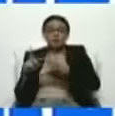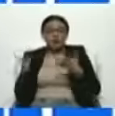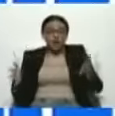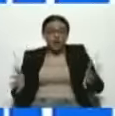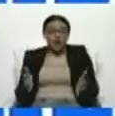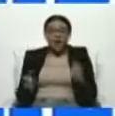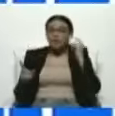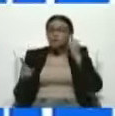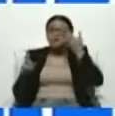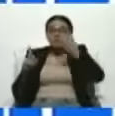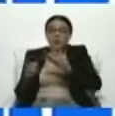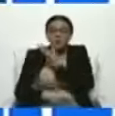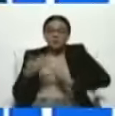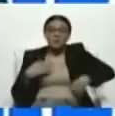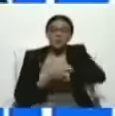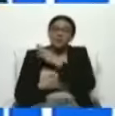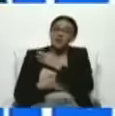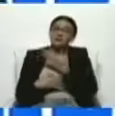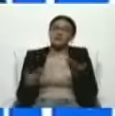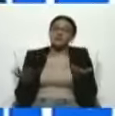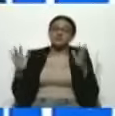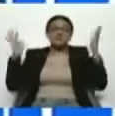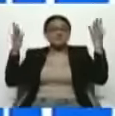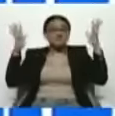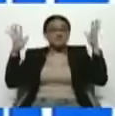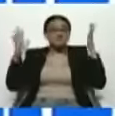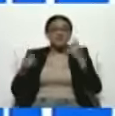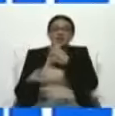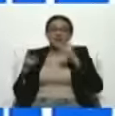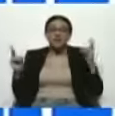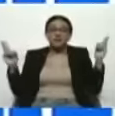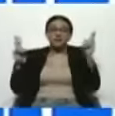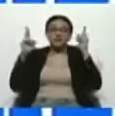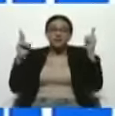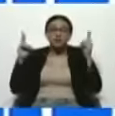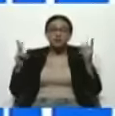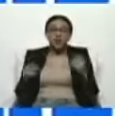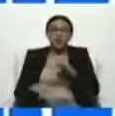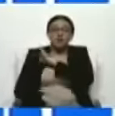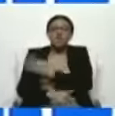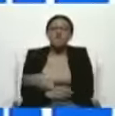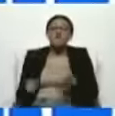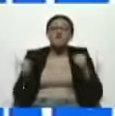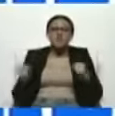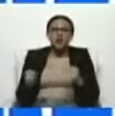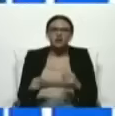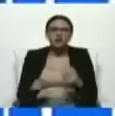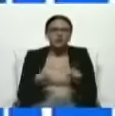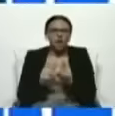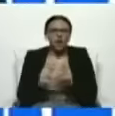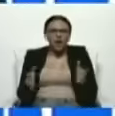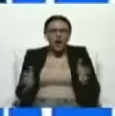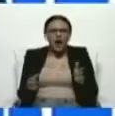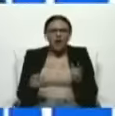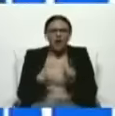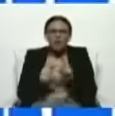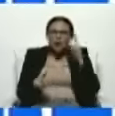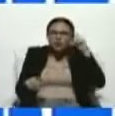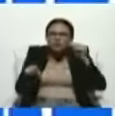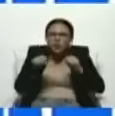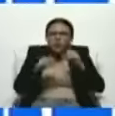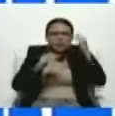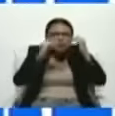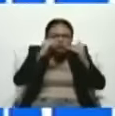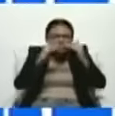Sheinbaum, que ha sido electa de manera abrumadora por las mujeres y hombres valientes y